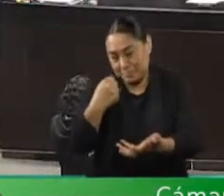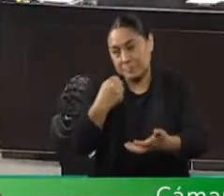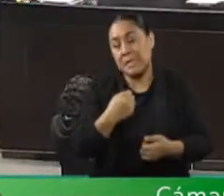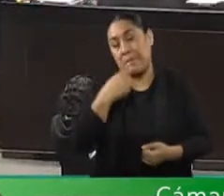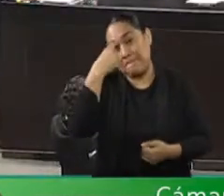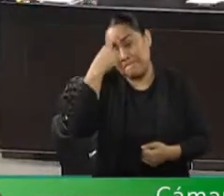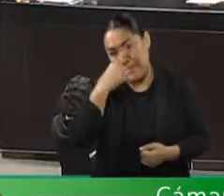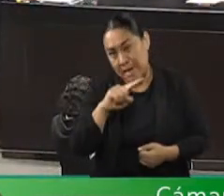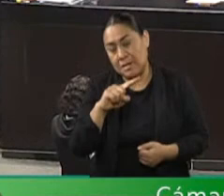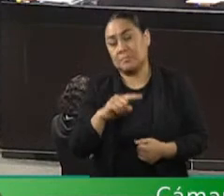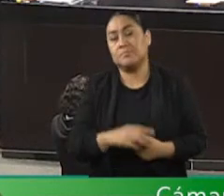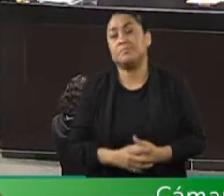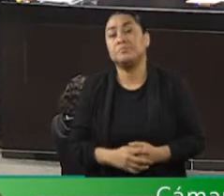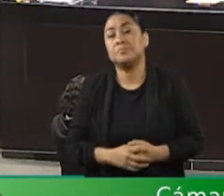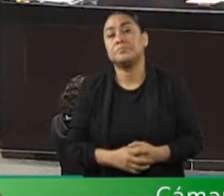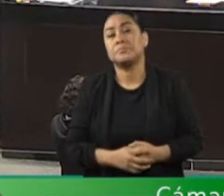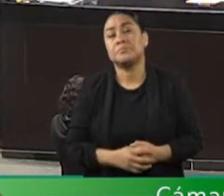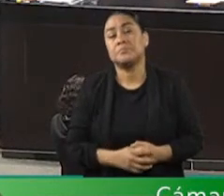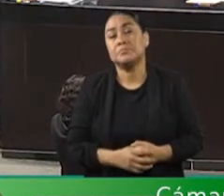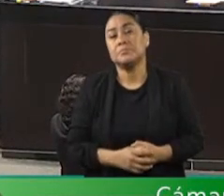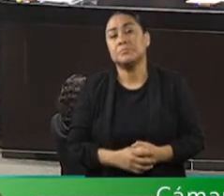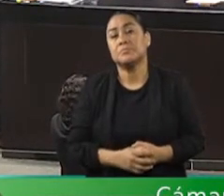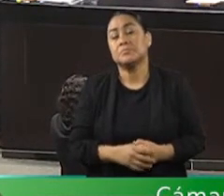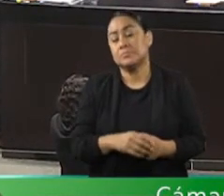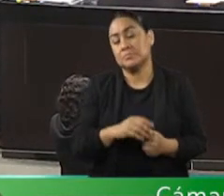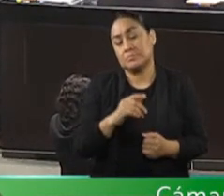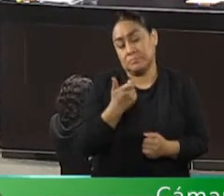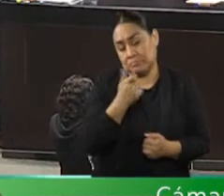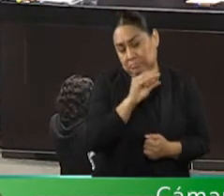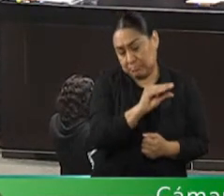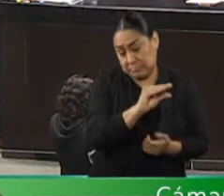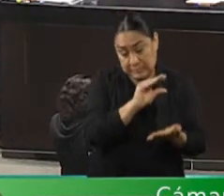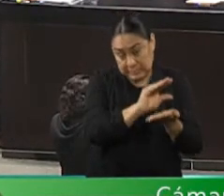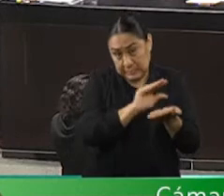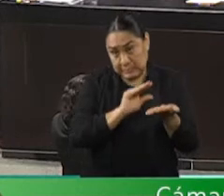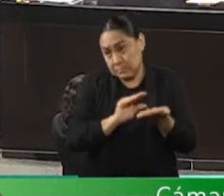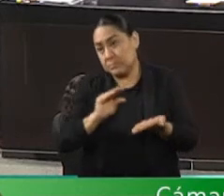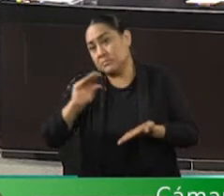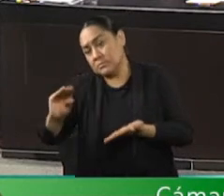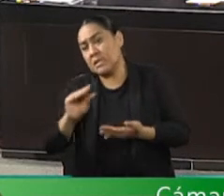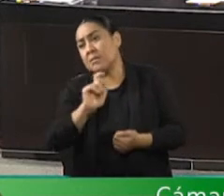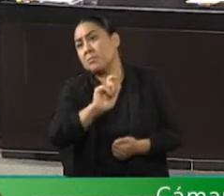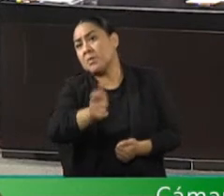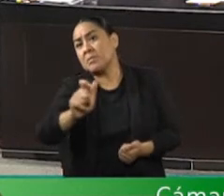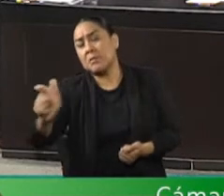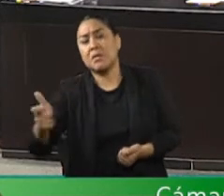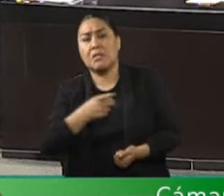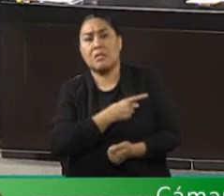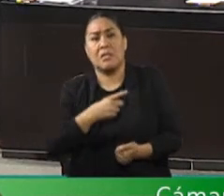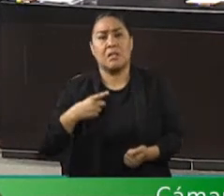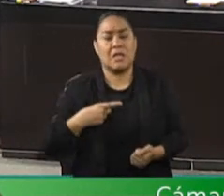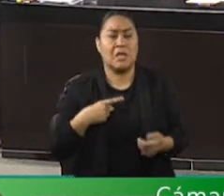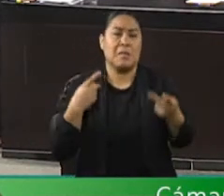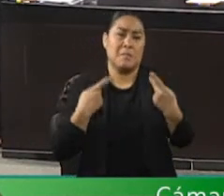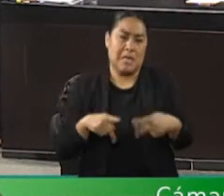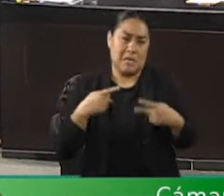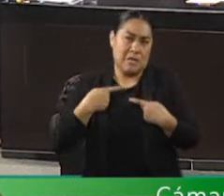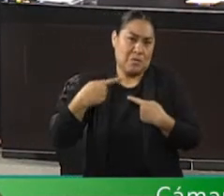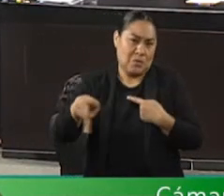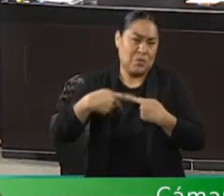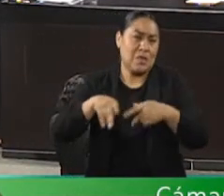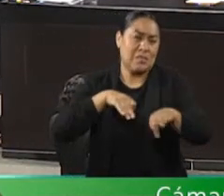corresponde considerarán los recursos necesarios para el pago de adeudo de proveedores y prestadores de